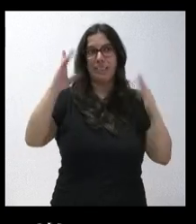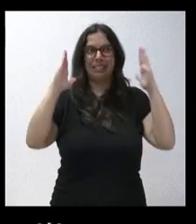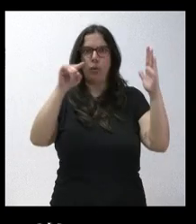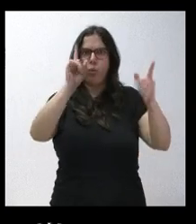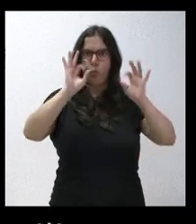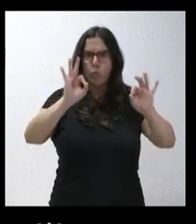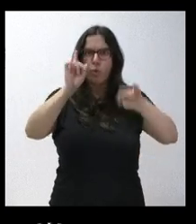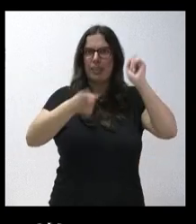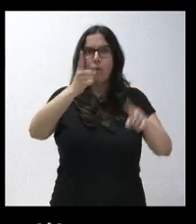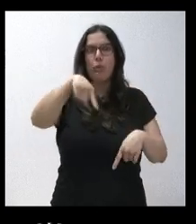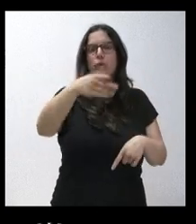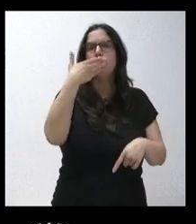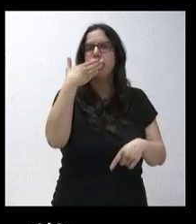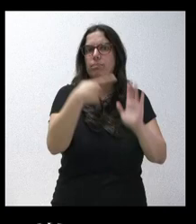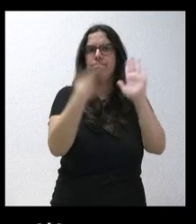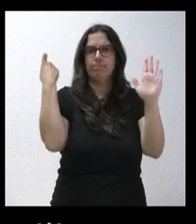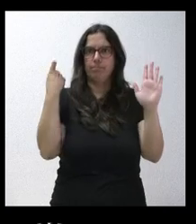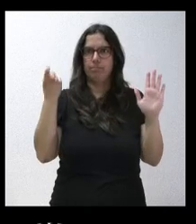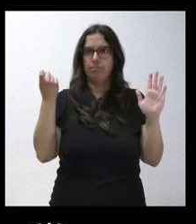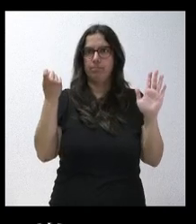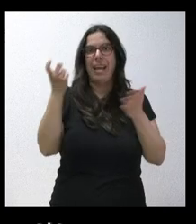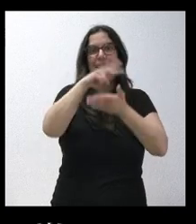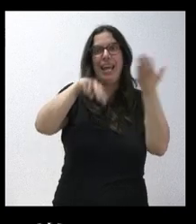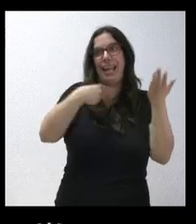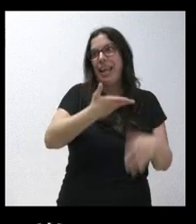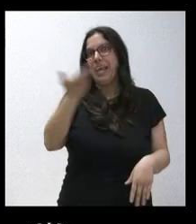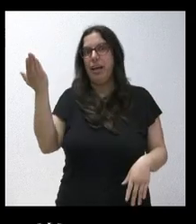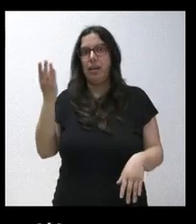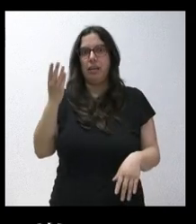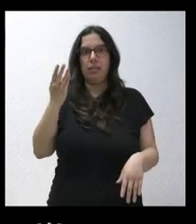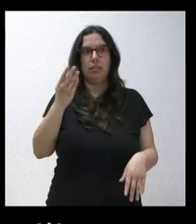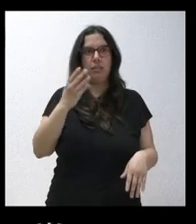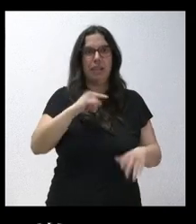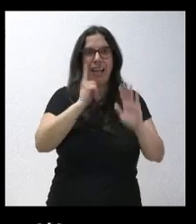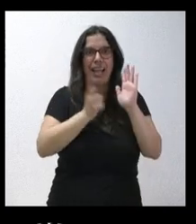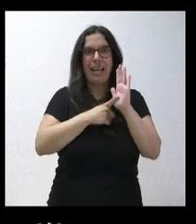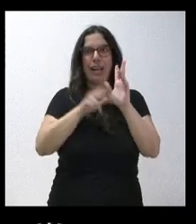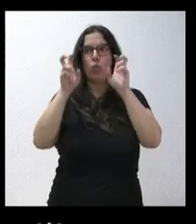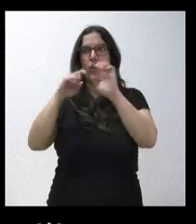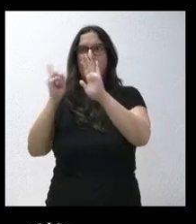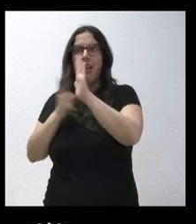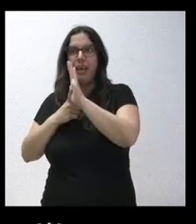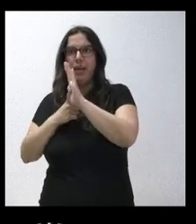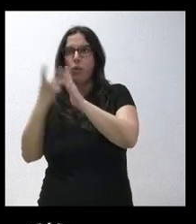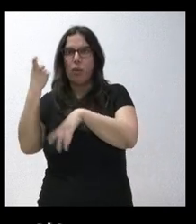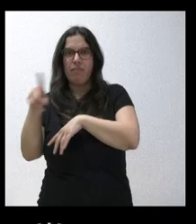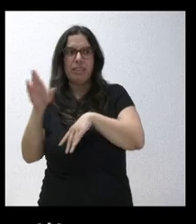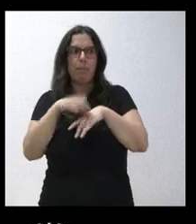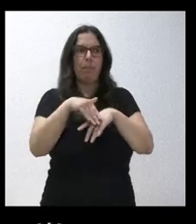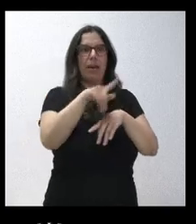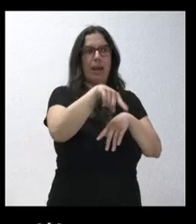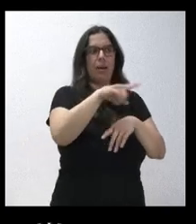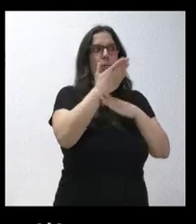ustedes lo han omitido O sea no hace falta leer eh la la nueva ley Estatal para que se sientan molesta molestos con la